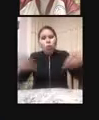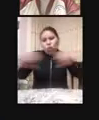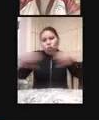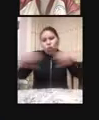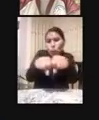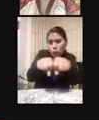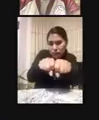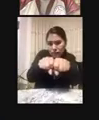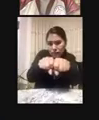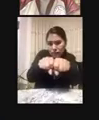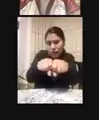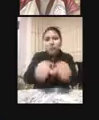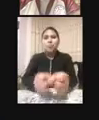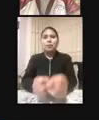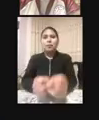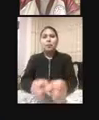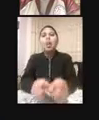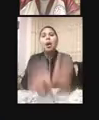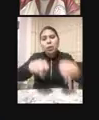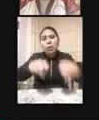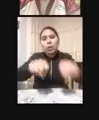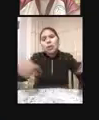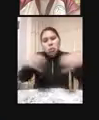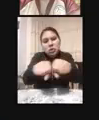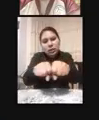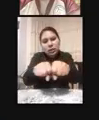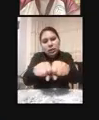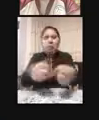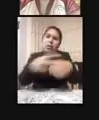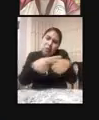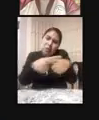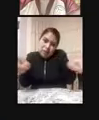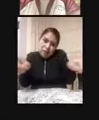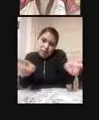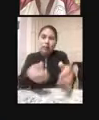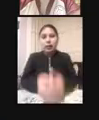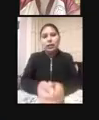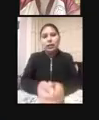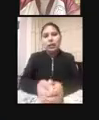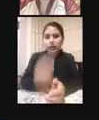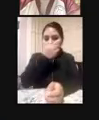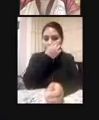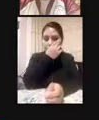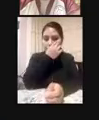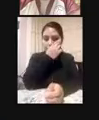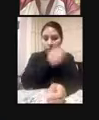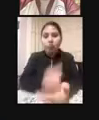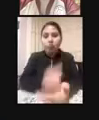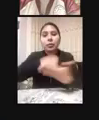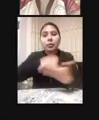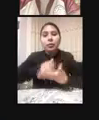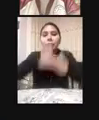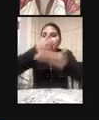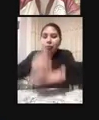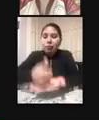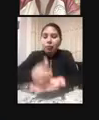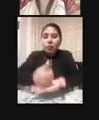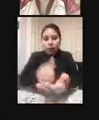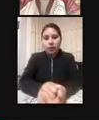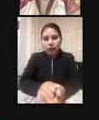ortopédico como las plantillas o el zapato tipo botín, que este le va a ayudar a dar más estabilidad en